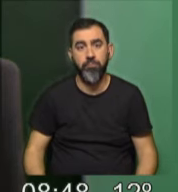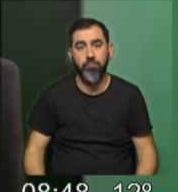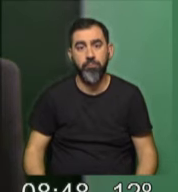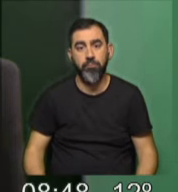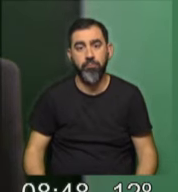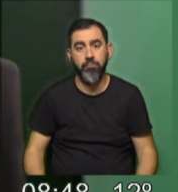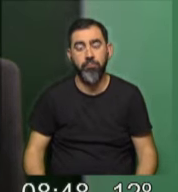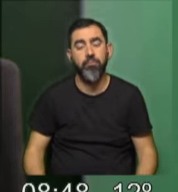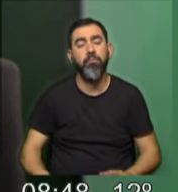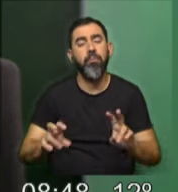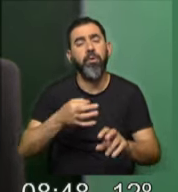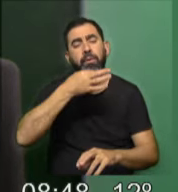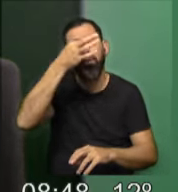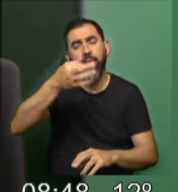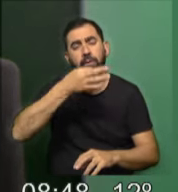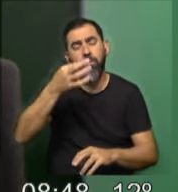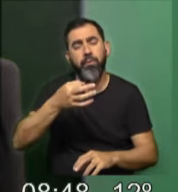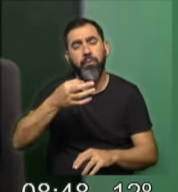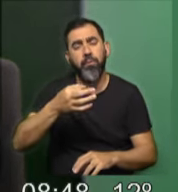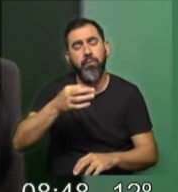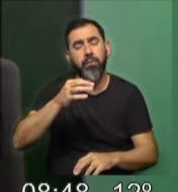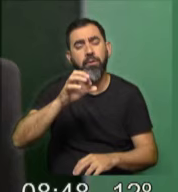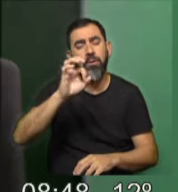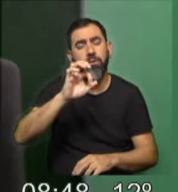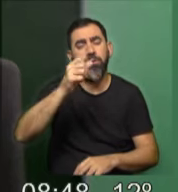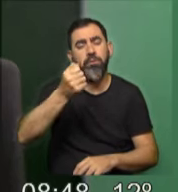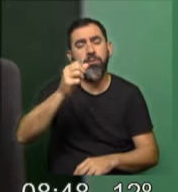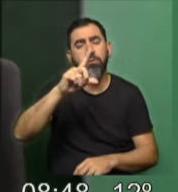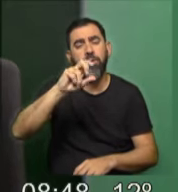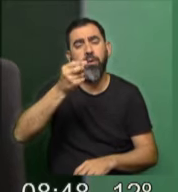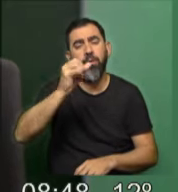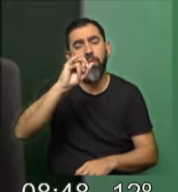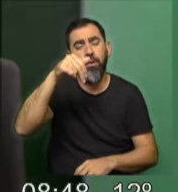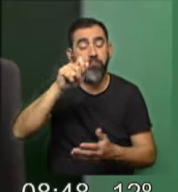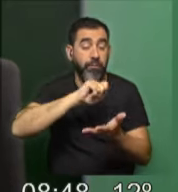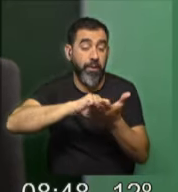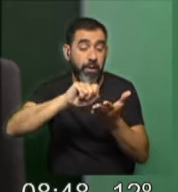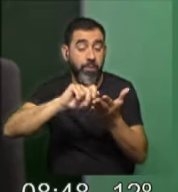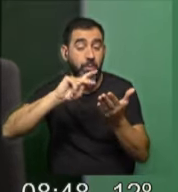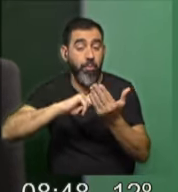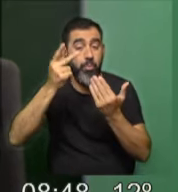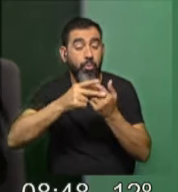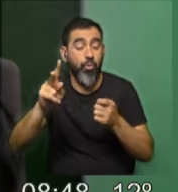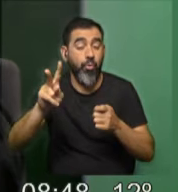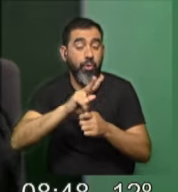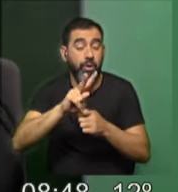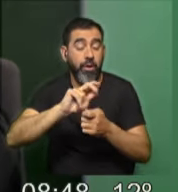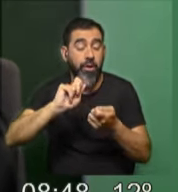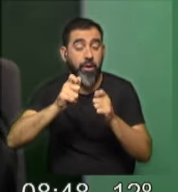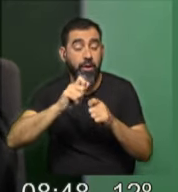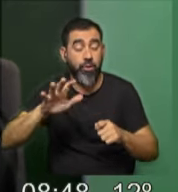también algunas declaraciones que hizo Rodolfo saldán que bueno ex presidente de la comisión de expertos de en esta reforma de la seguridad social